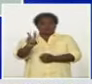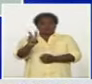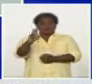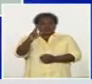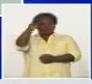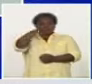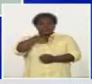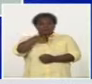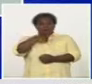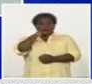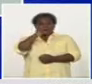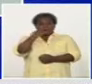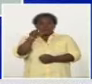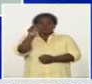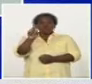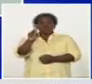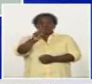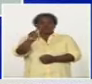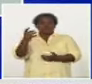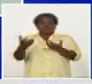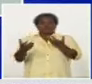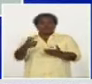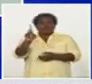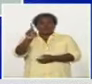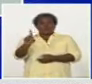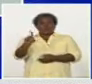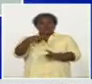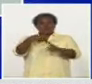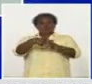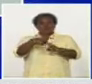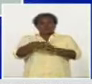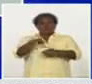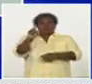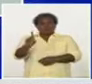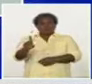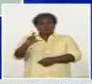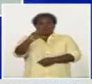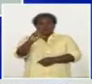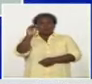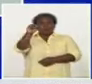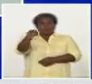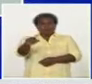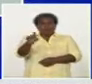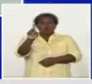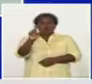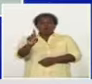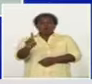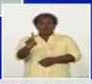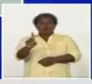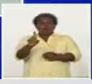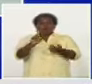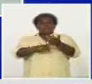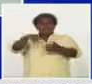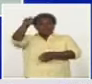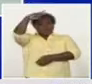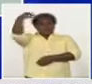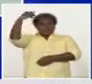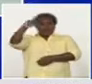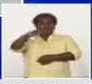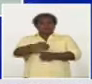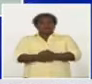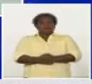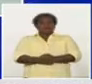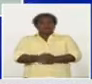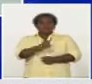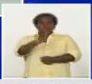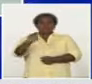uno de Cienfuegos, uno de Cruces, uno de Cumanayagua y uno de Palmira. En el caso de